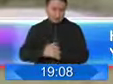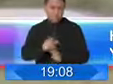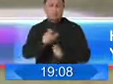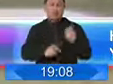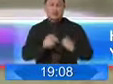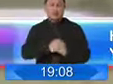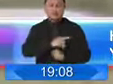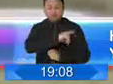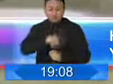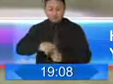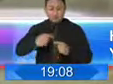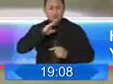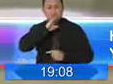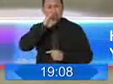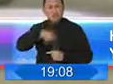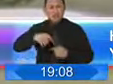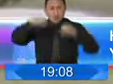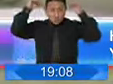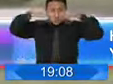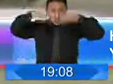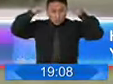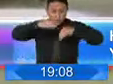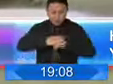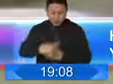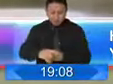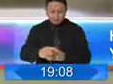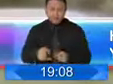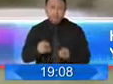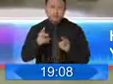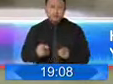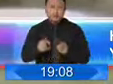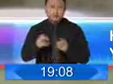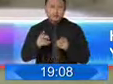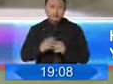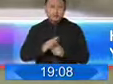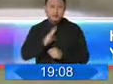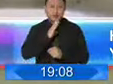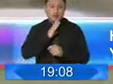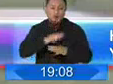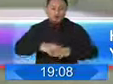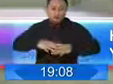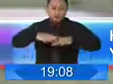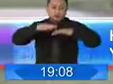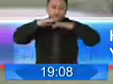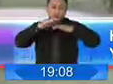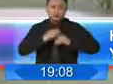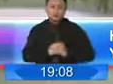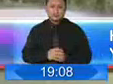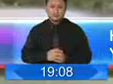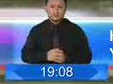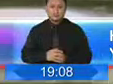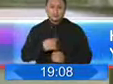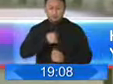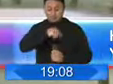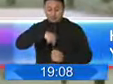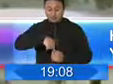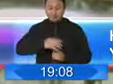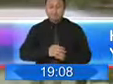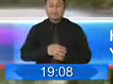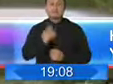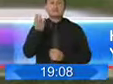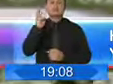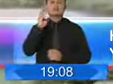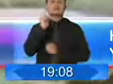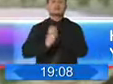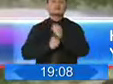cada etapa invernal, el panorama es el mismo. Ya tenemos aquí 16 años, todos los inviernos